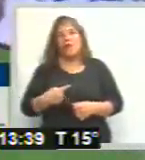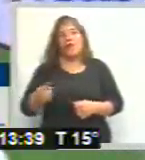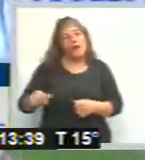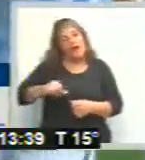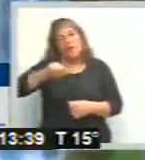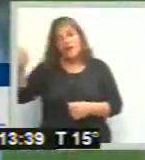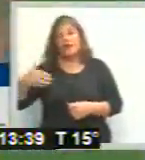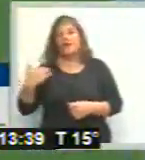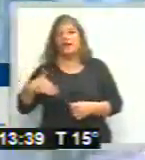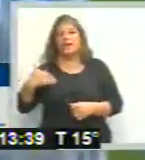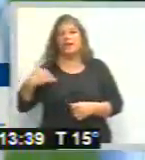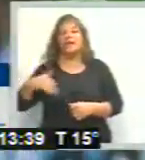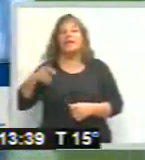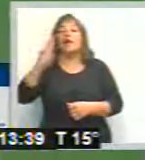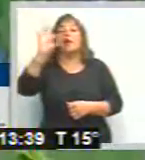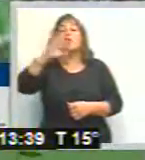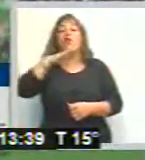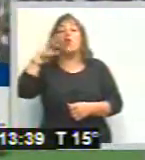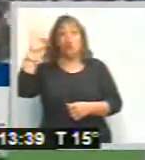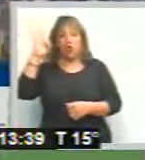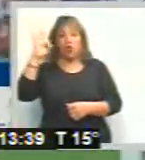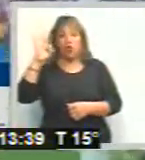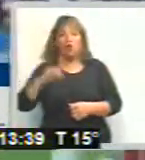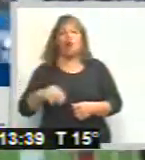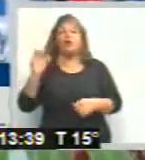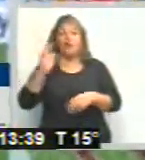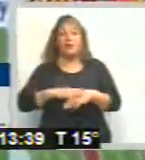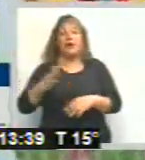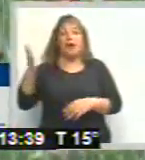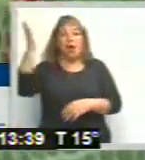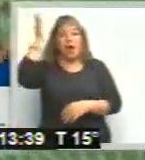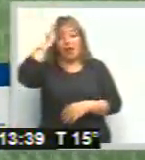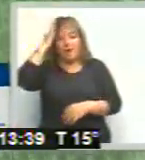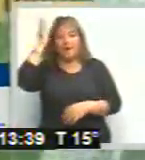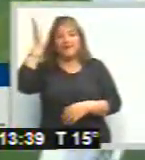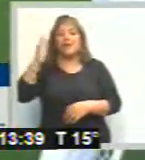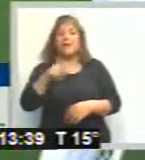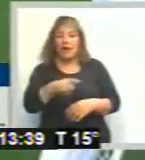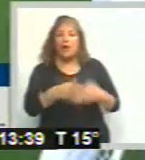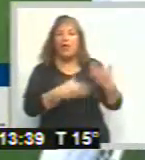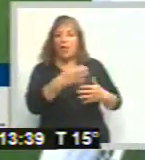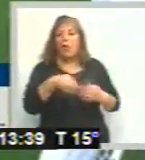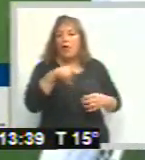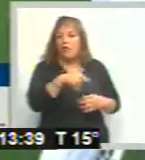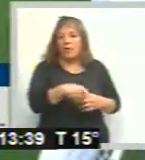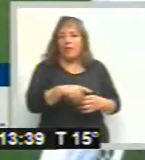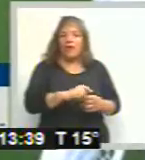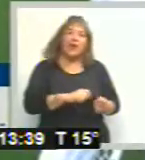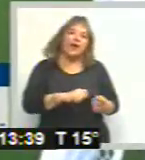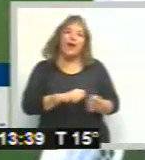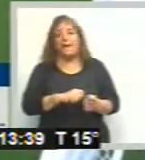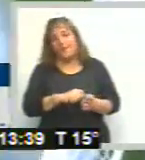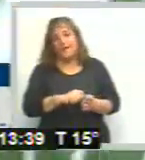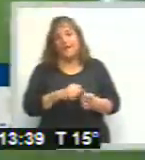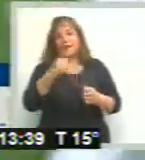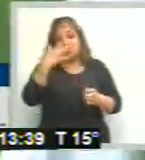Argentina, Marcos Rojo, la cabeza y la rodilla, fortuna para este jugador, el cabezazo era de Garay y después